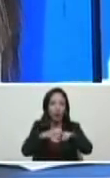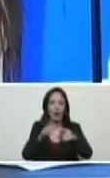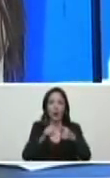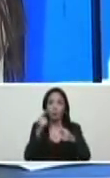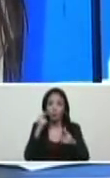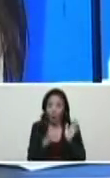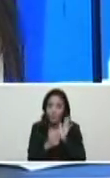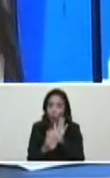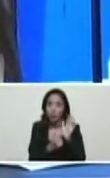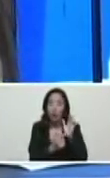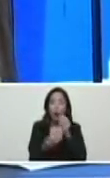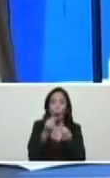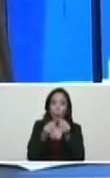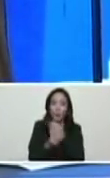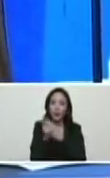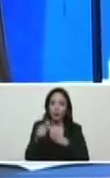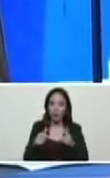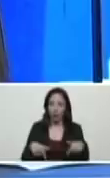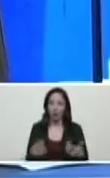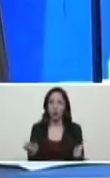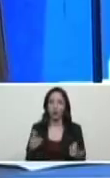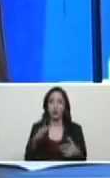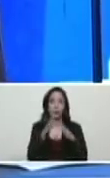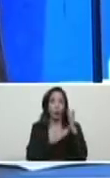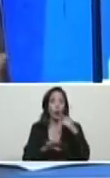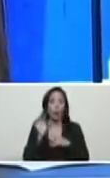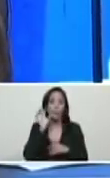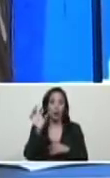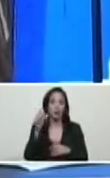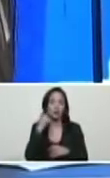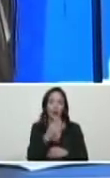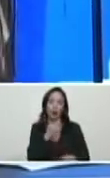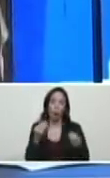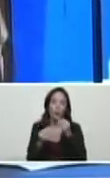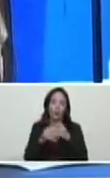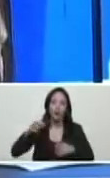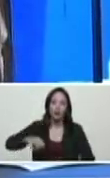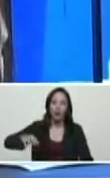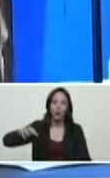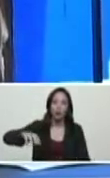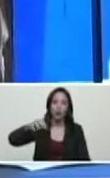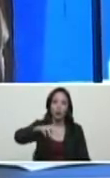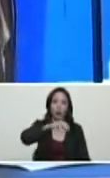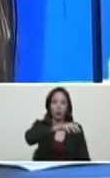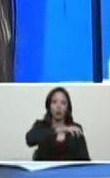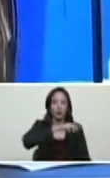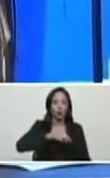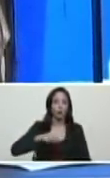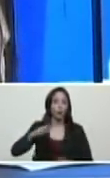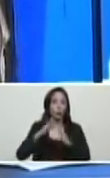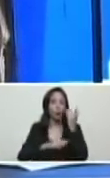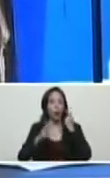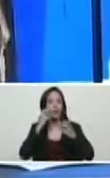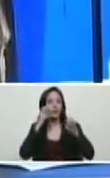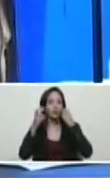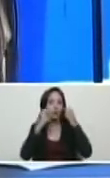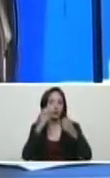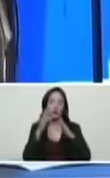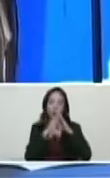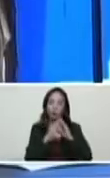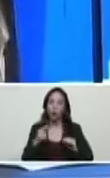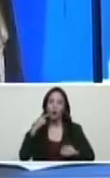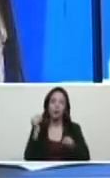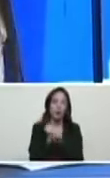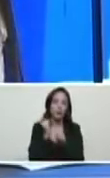mostrar nuestra gastronomía venezolana de todas partes del país, todos los estados representados, y las visitas de todos los